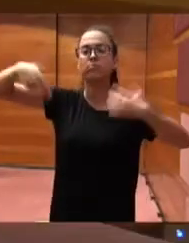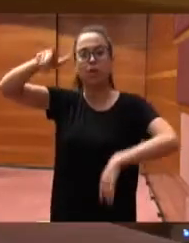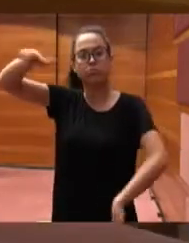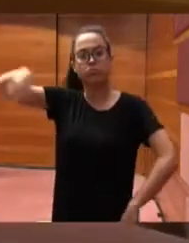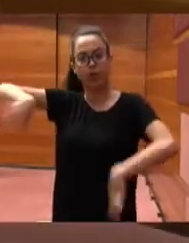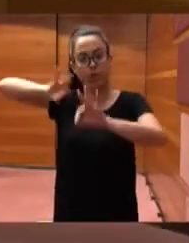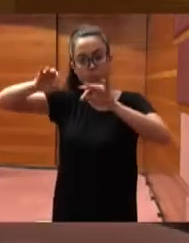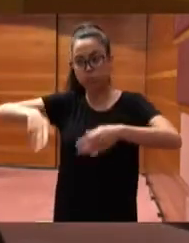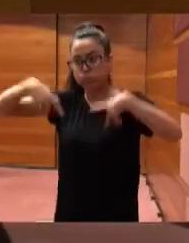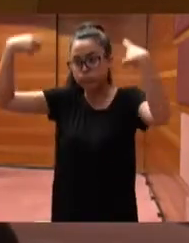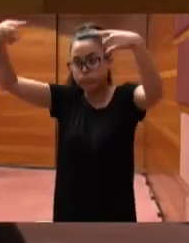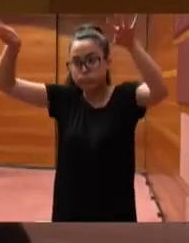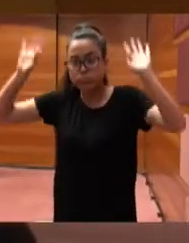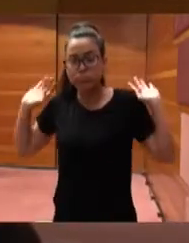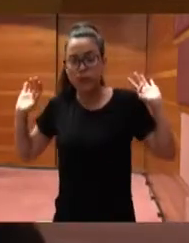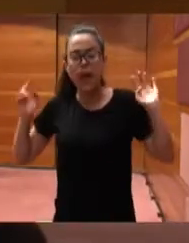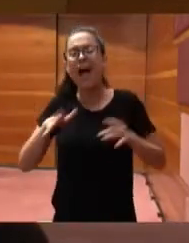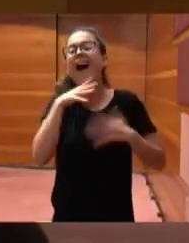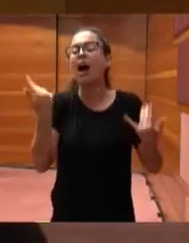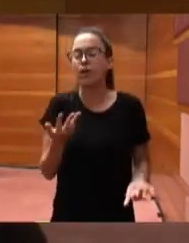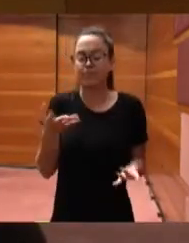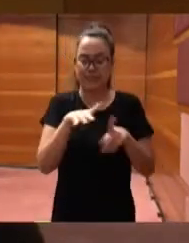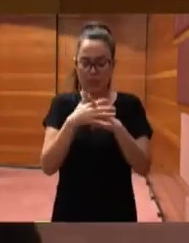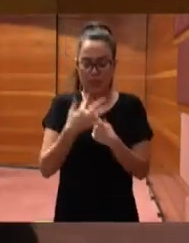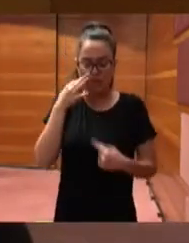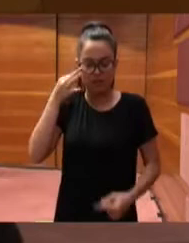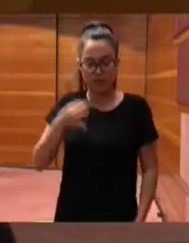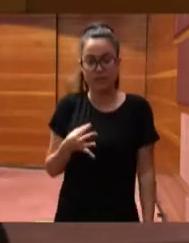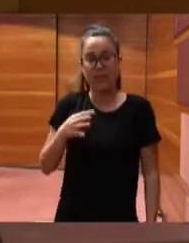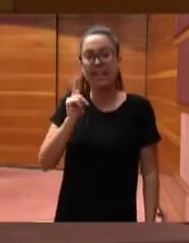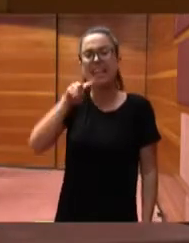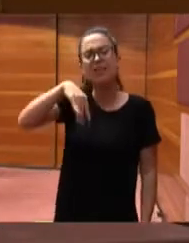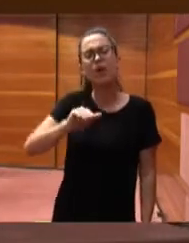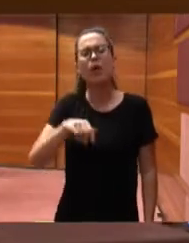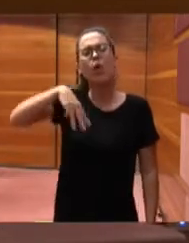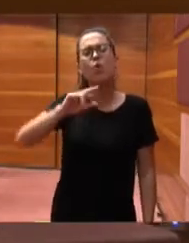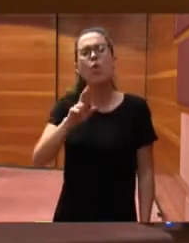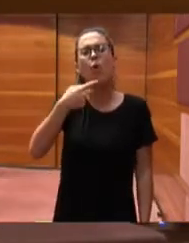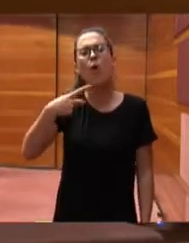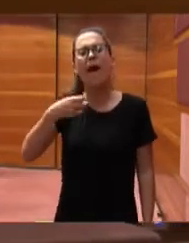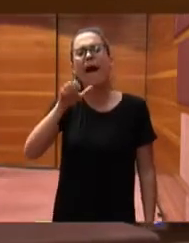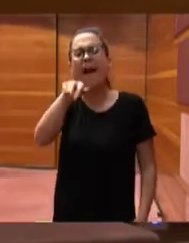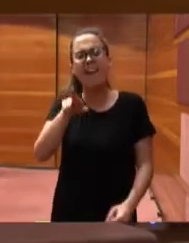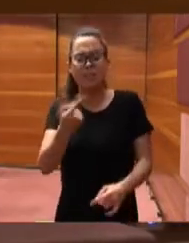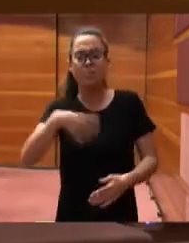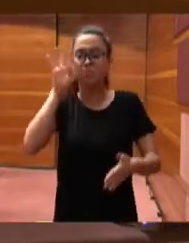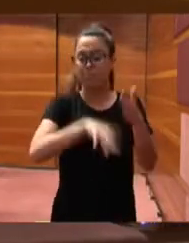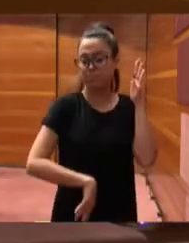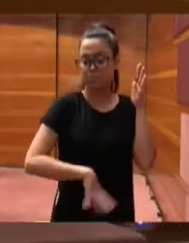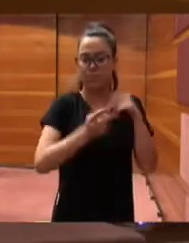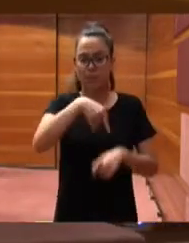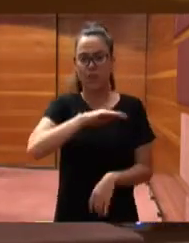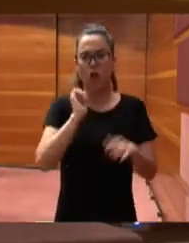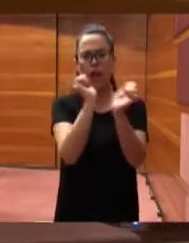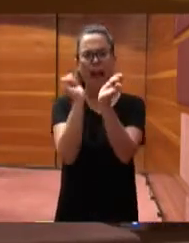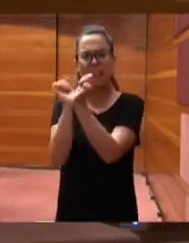No pasa nada. Ahora bien, caso real, Quim Brugué en Barcelona. Vamos a decidir dónde colocamos nuevas